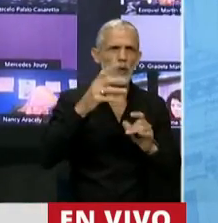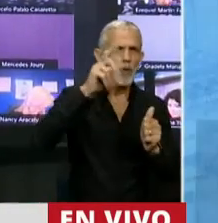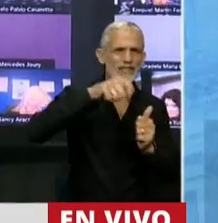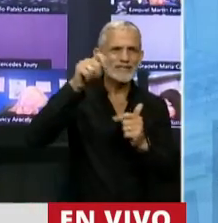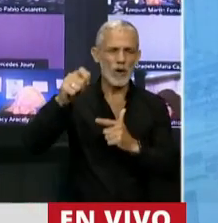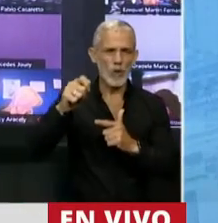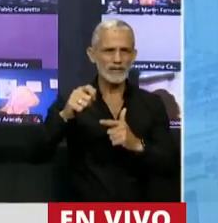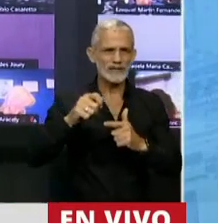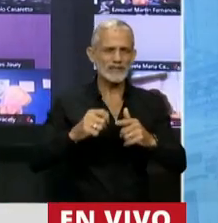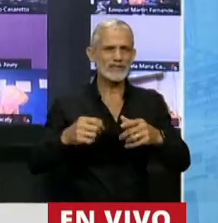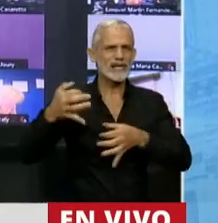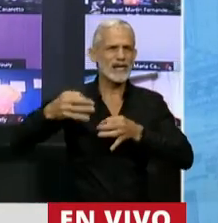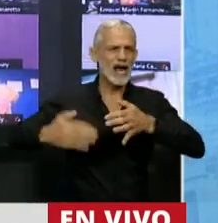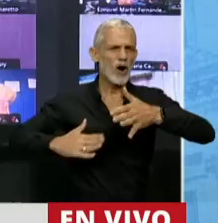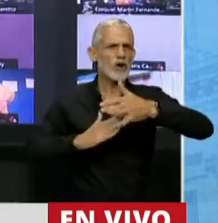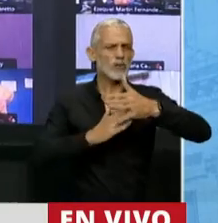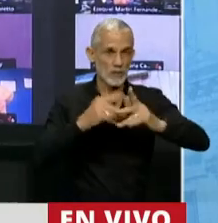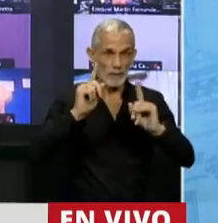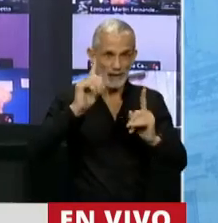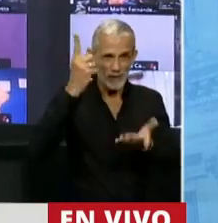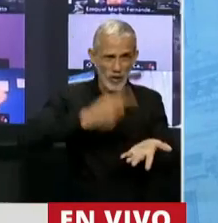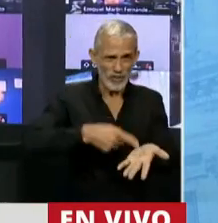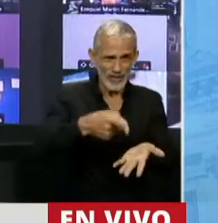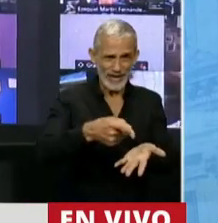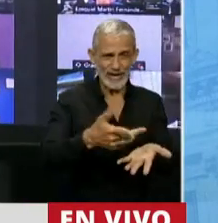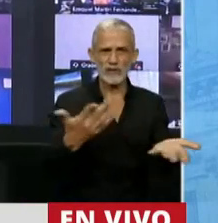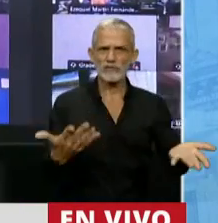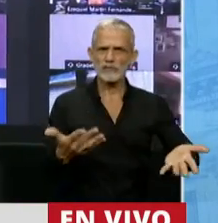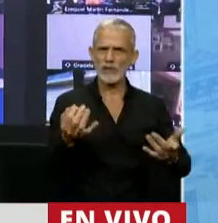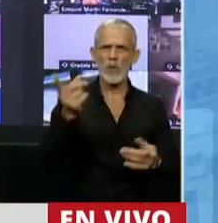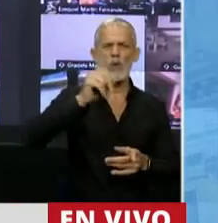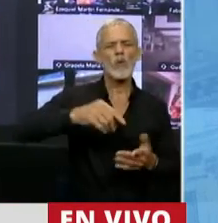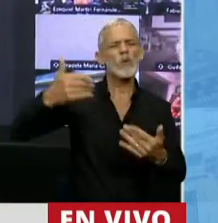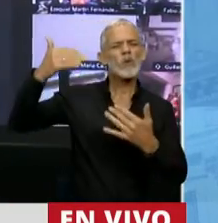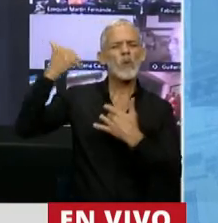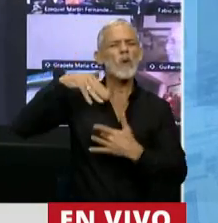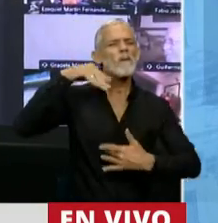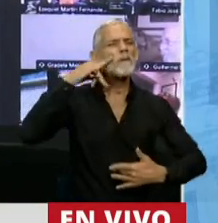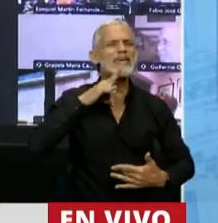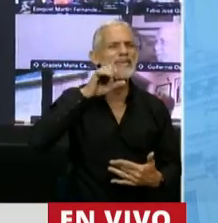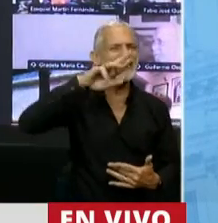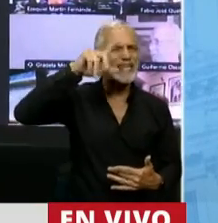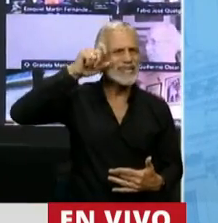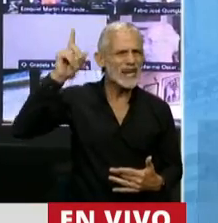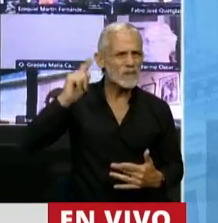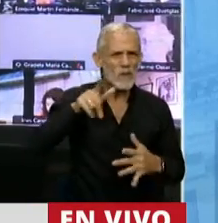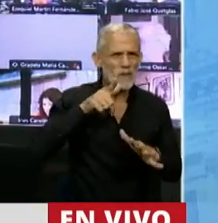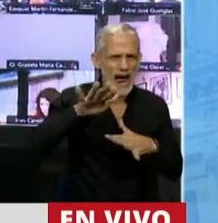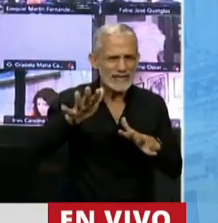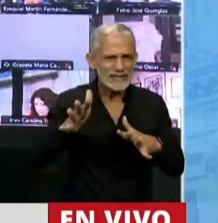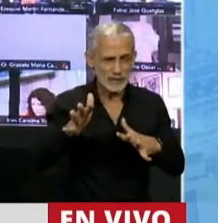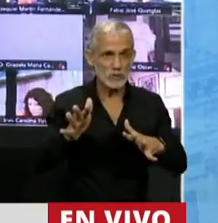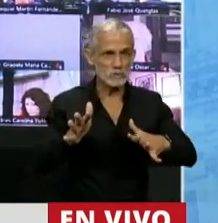en la Corte Suprema a través de aquel decreto, ¿no? Había que volver a Mitre para encontrar un antecedente similar, pero además de